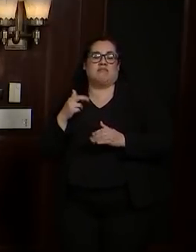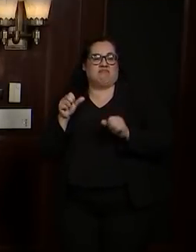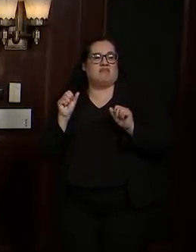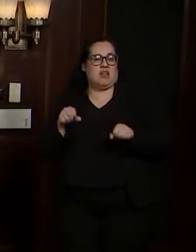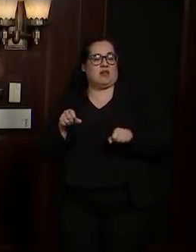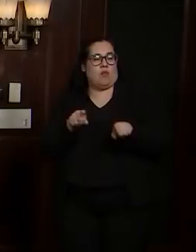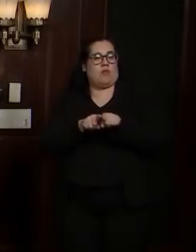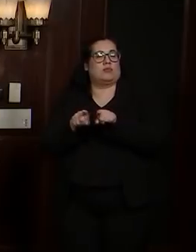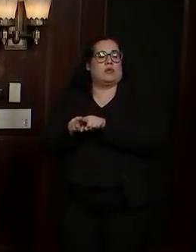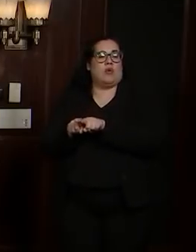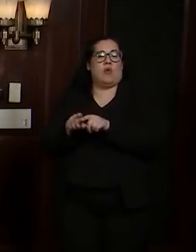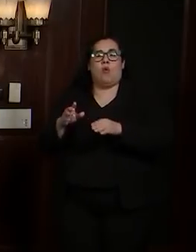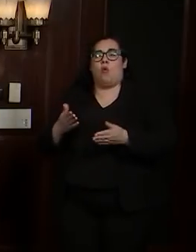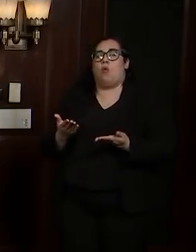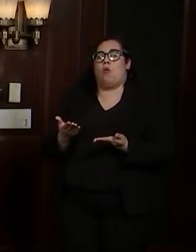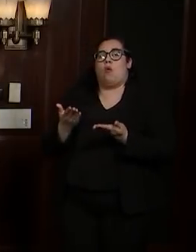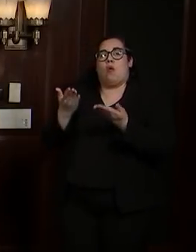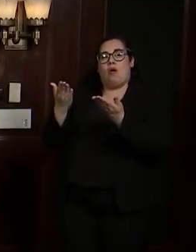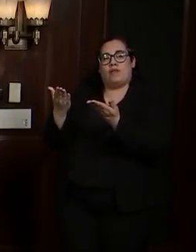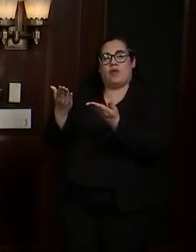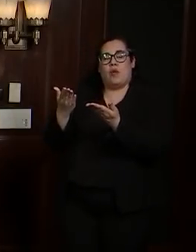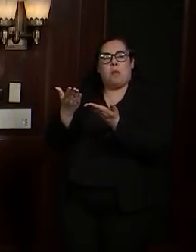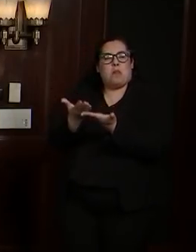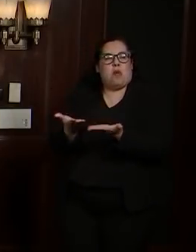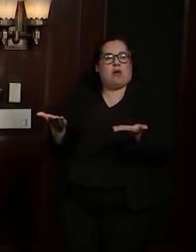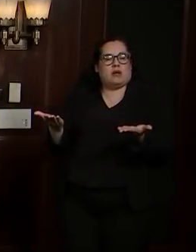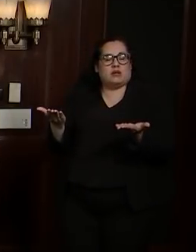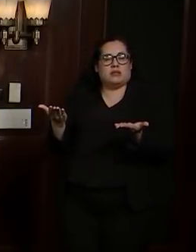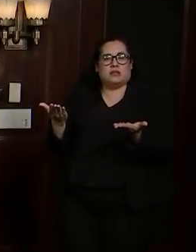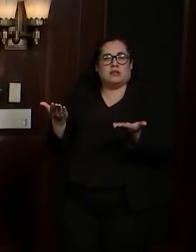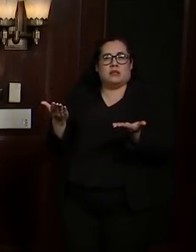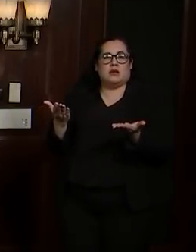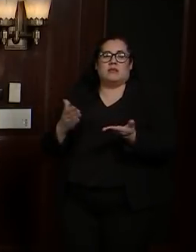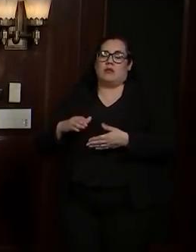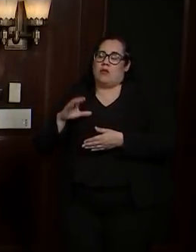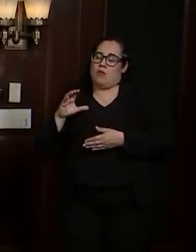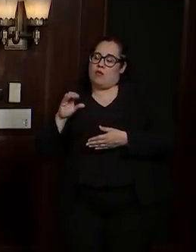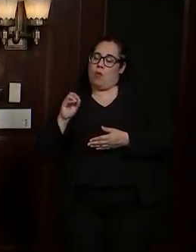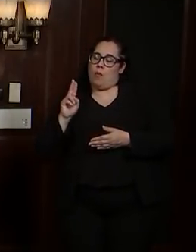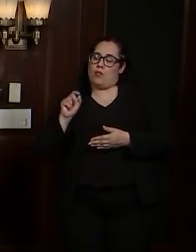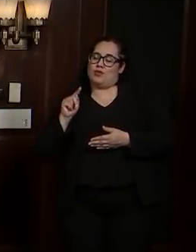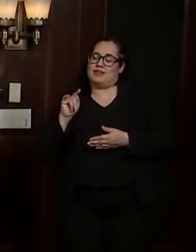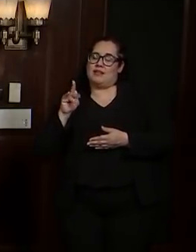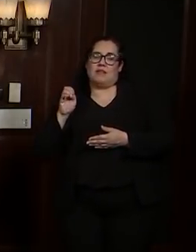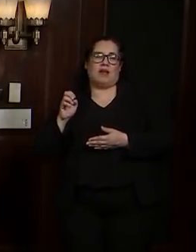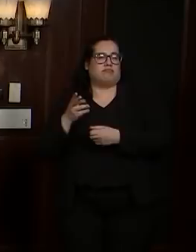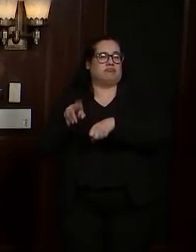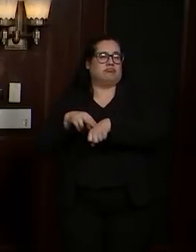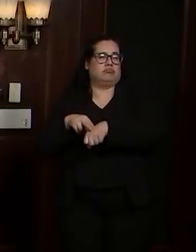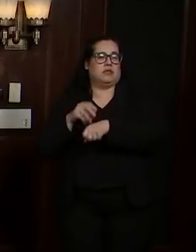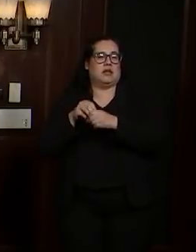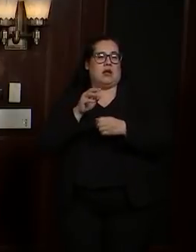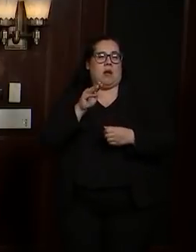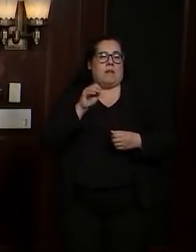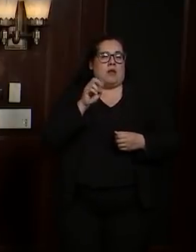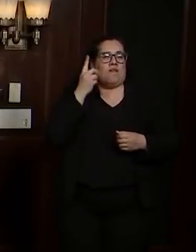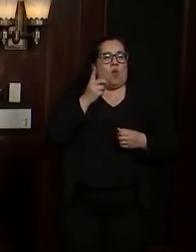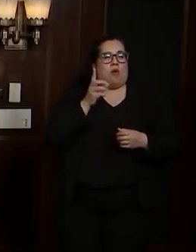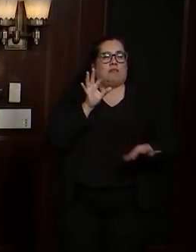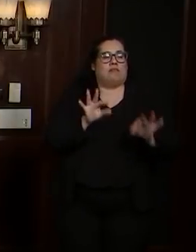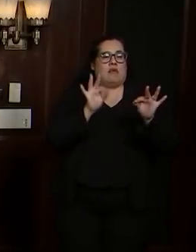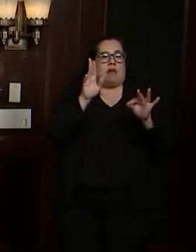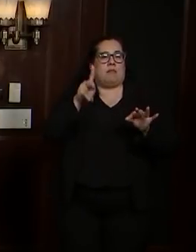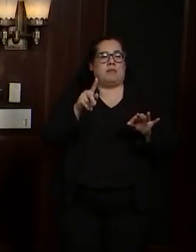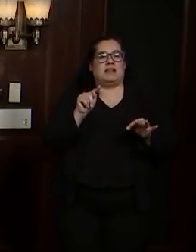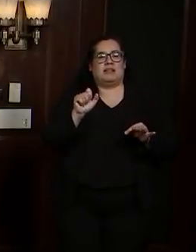puedan también ofrecer productos comestibles en sus menús para llevar.